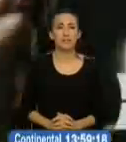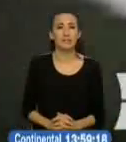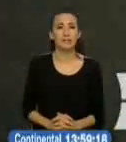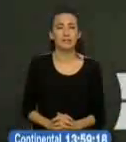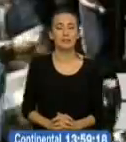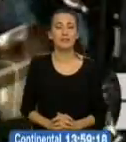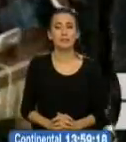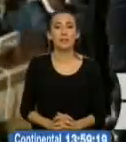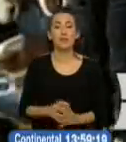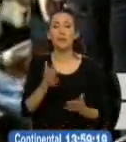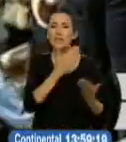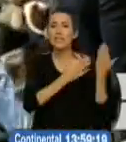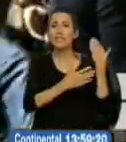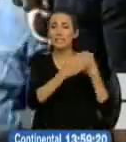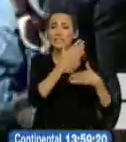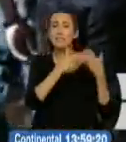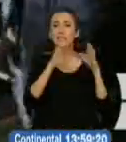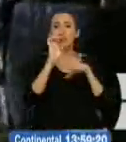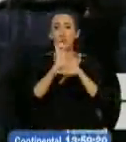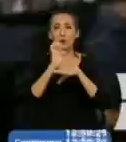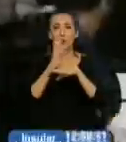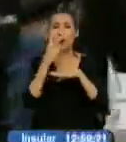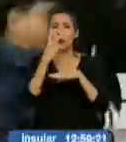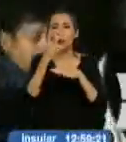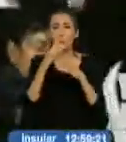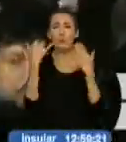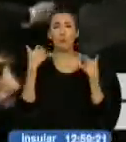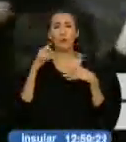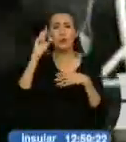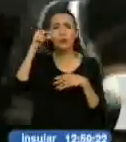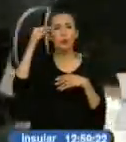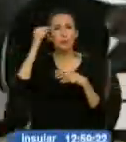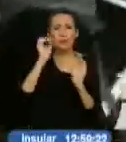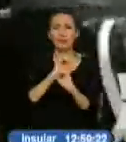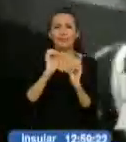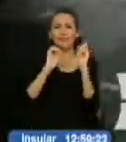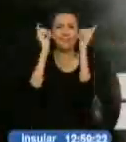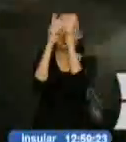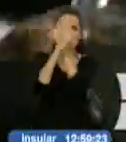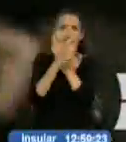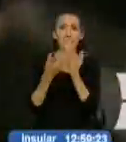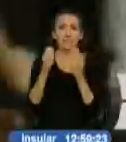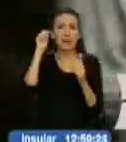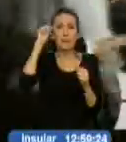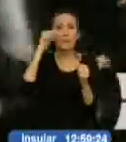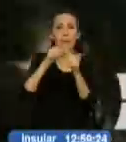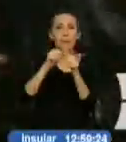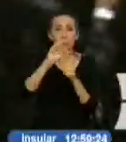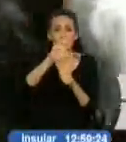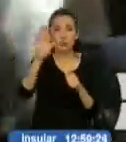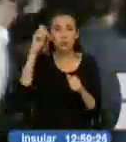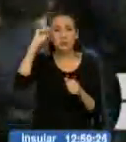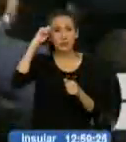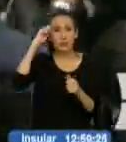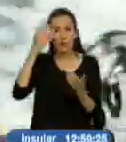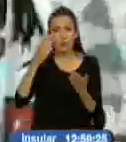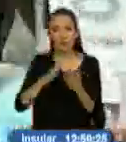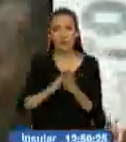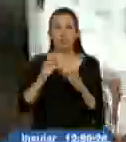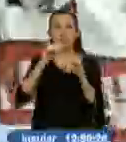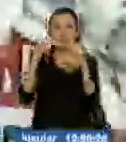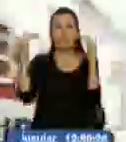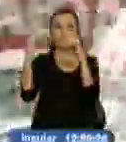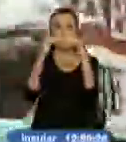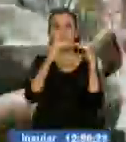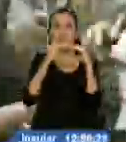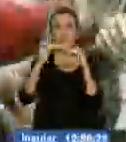Una época en la que nuestro país era considerado como ingobernable. Solo basta con hacer memoria. La inestabilidad política se inicia con la